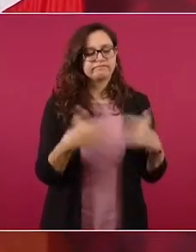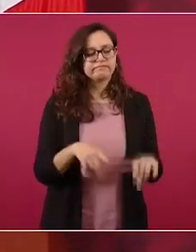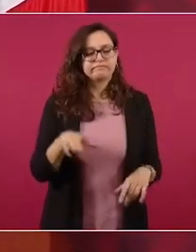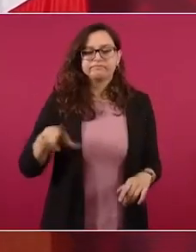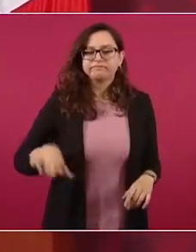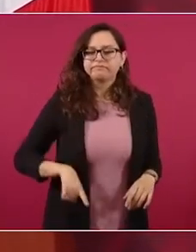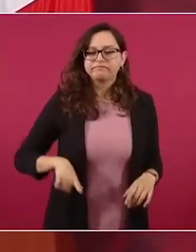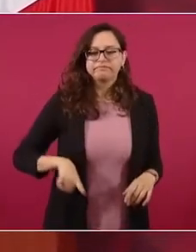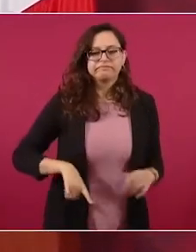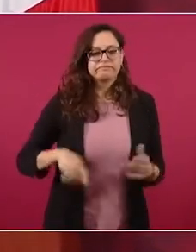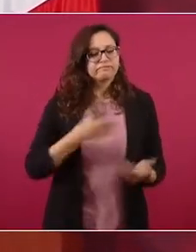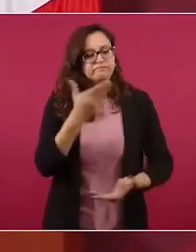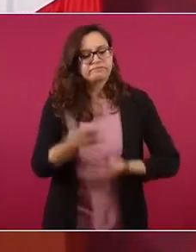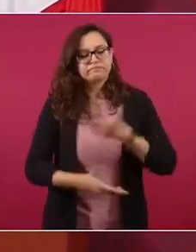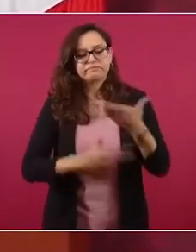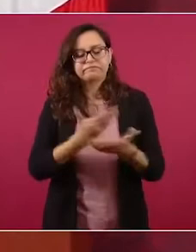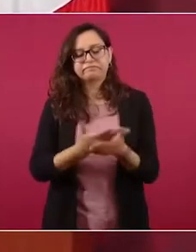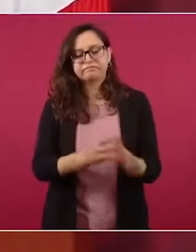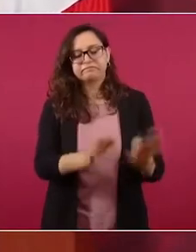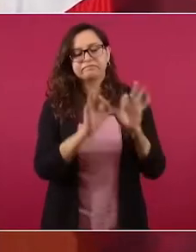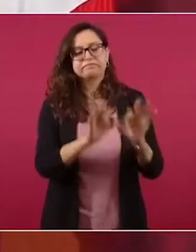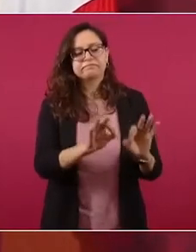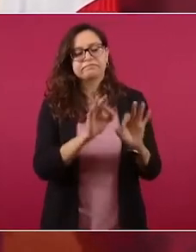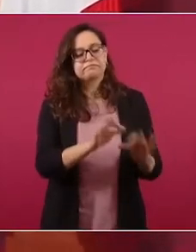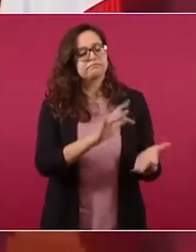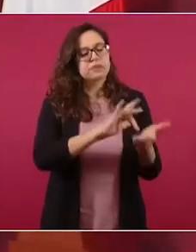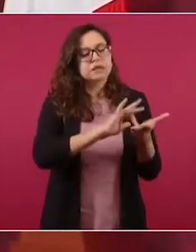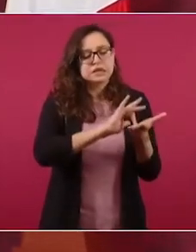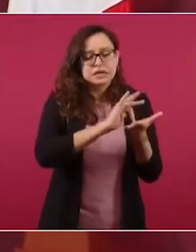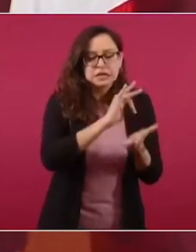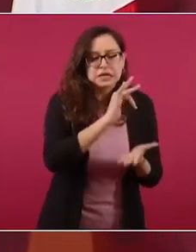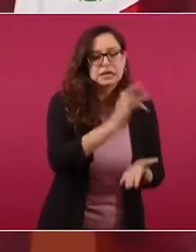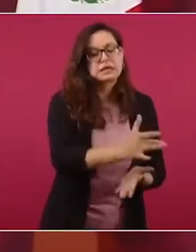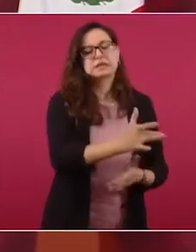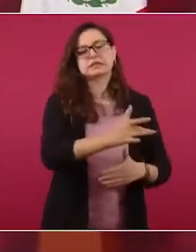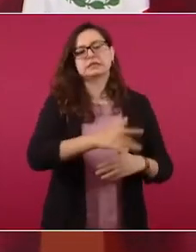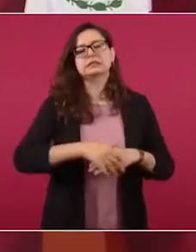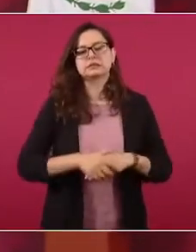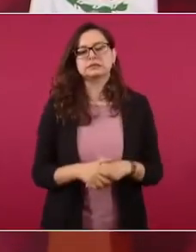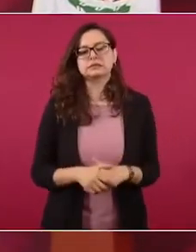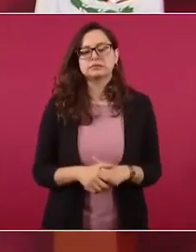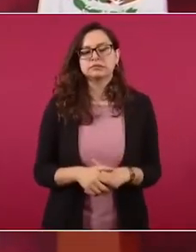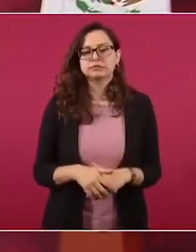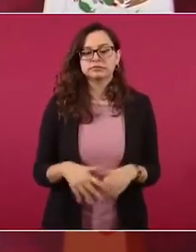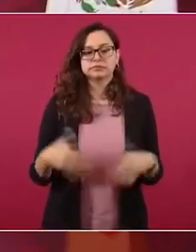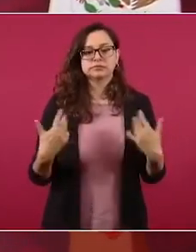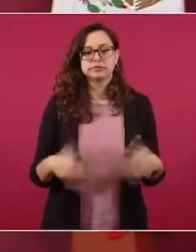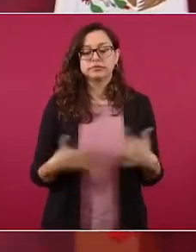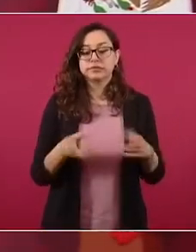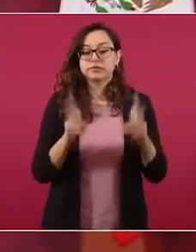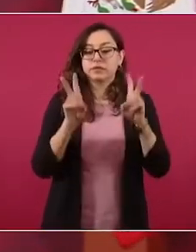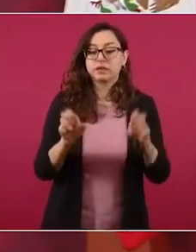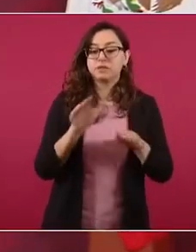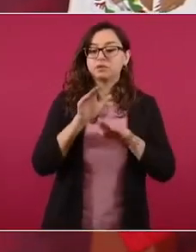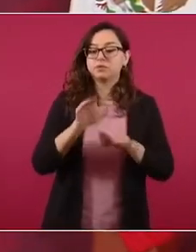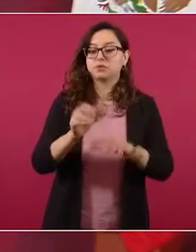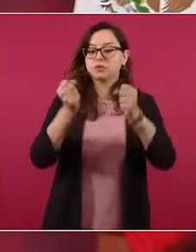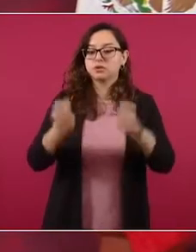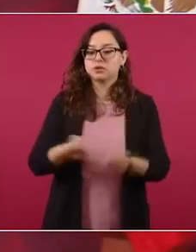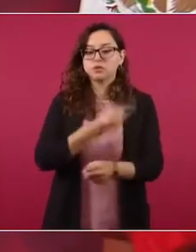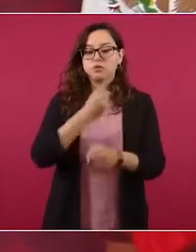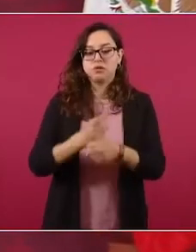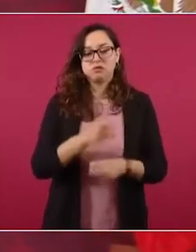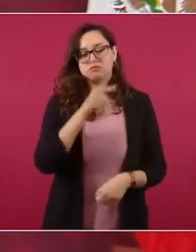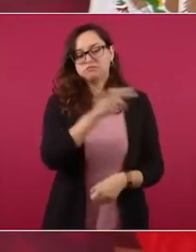servidores públicos en esta materia, nos ha ayudado muchísimo.